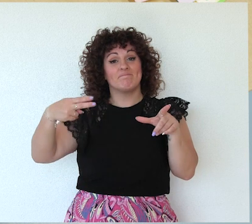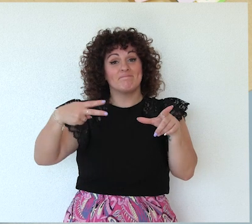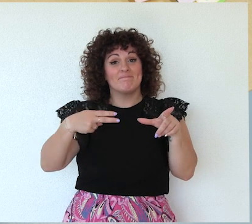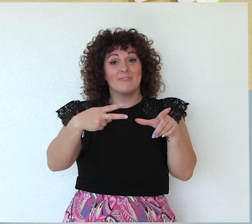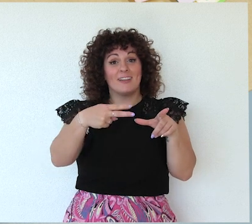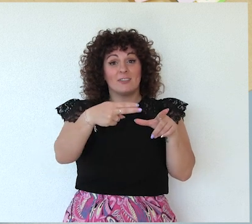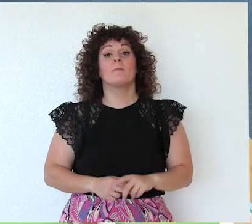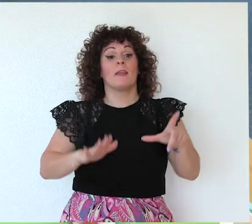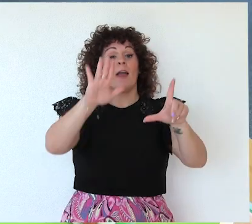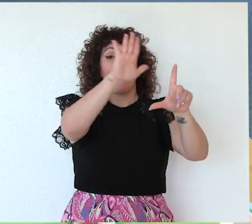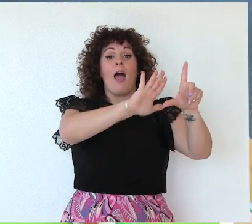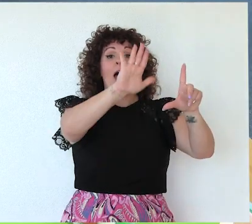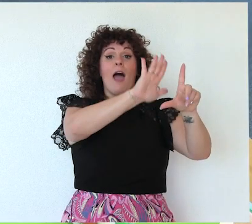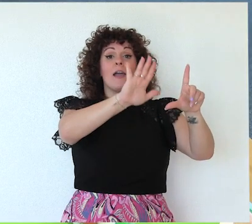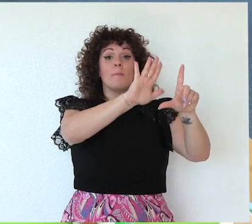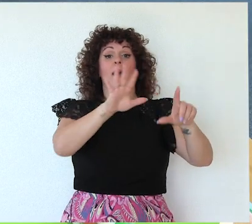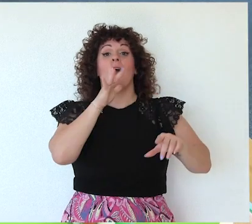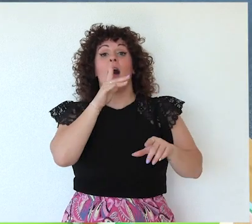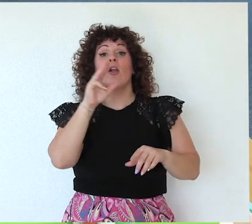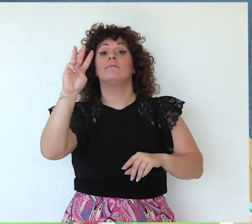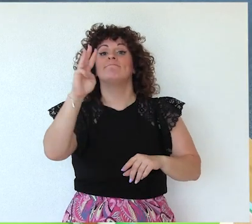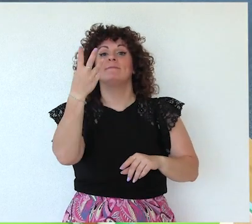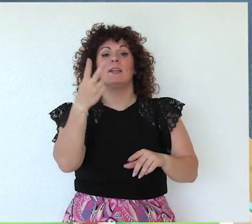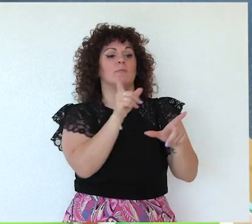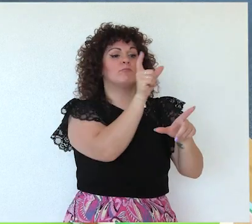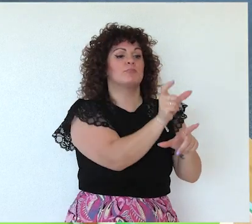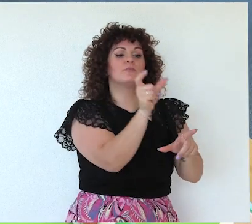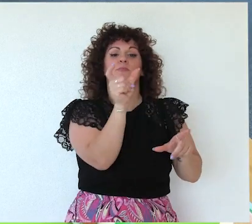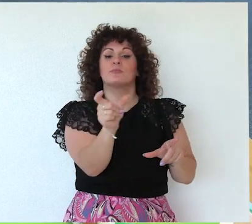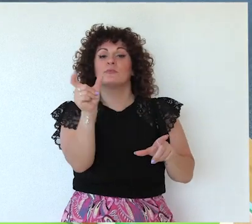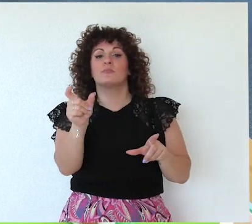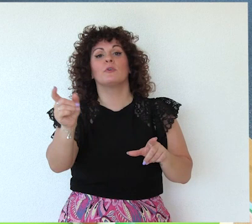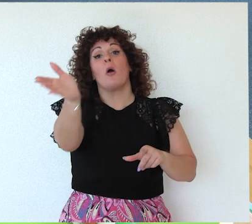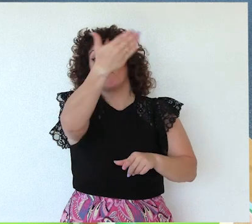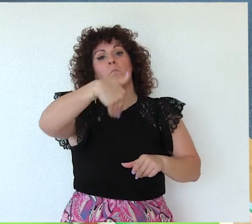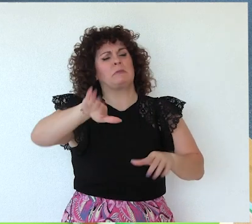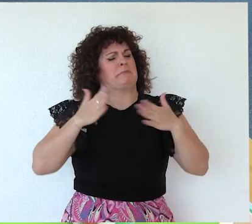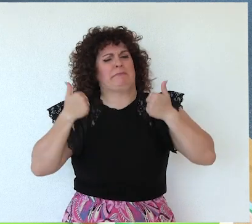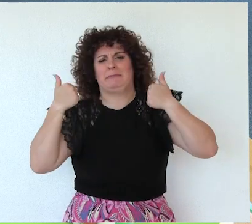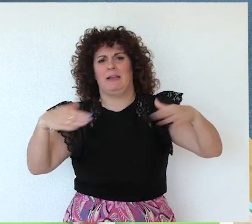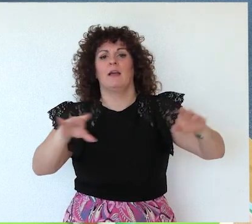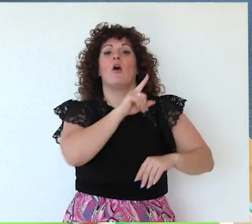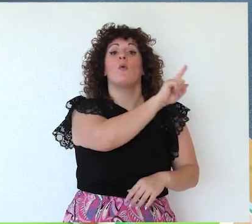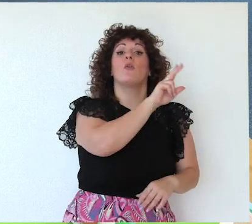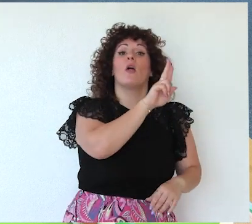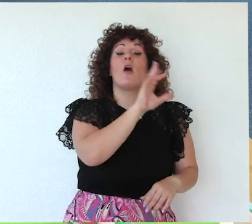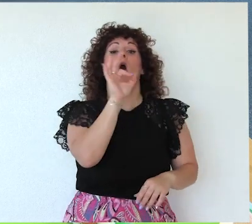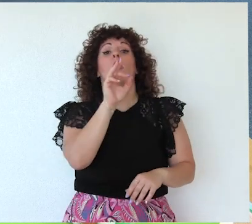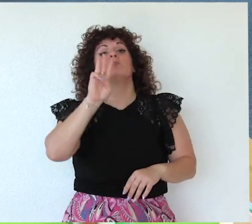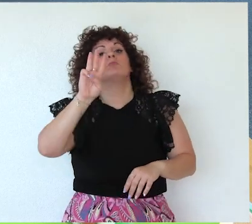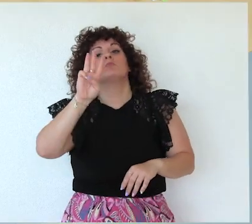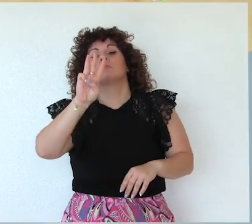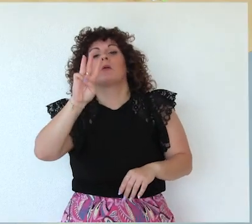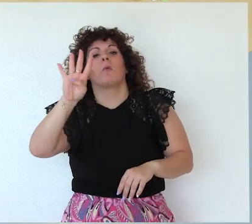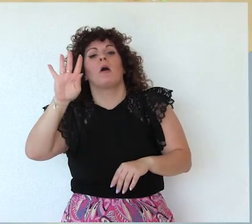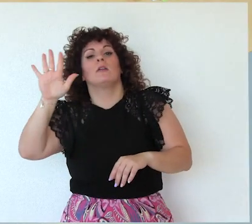Ya la hemos recortado. Nuestra imagen la hemos dividido en tres trozos. Vosotros podéis recortarla en más piezas o